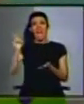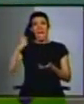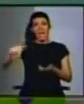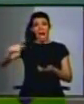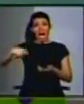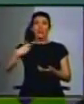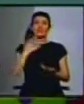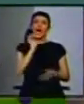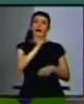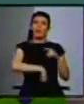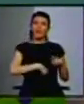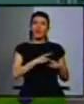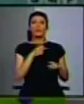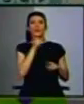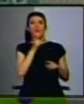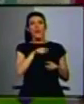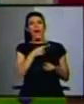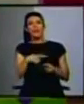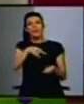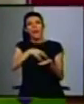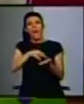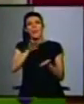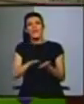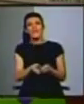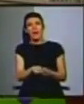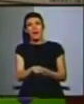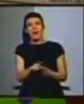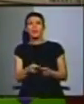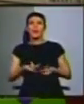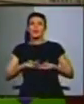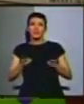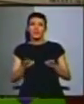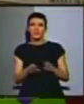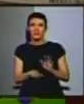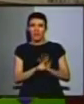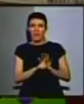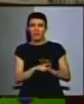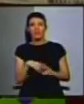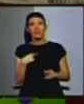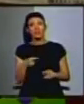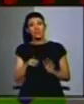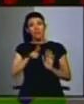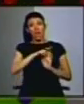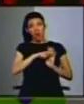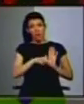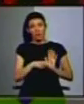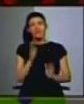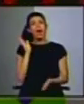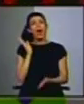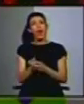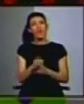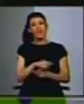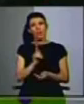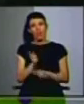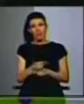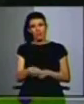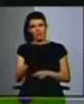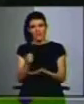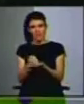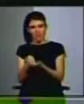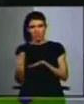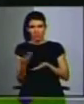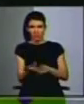ratificada por la Cámara Baja para su despacho. La normativa obligará a las farmacias a ofrecer los bioequivalentes. Nosotros